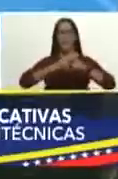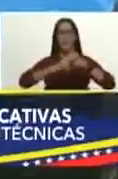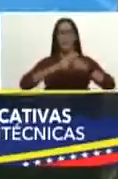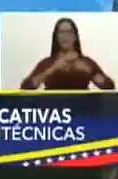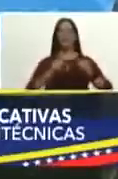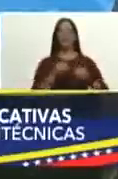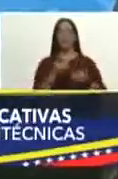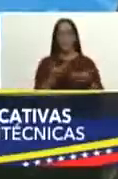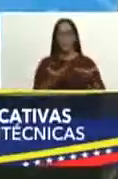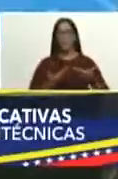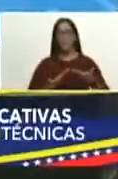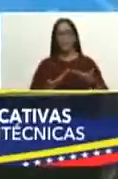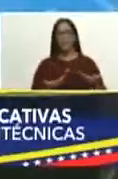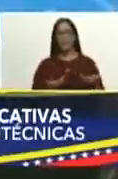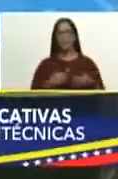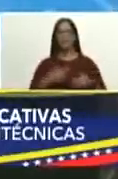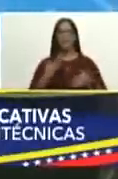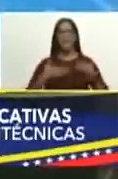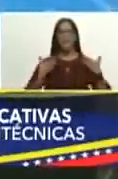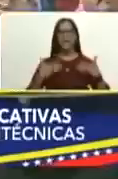esta alegría.